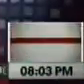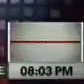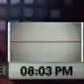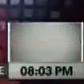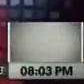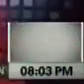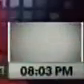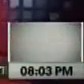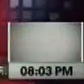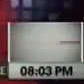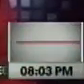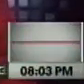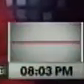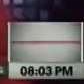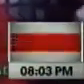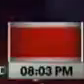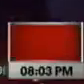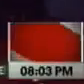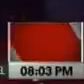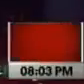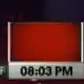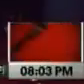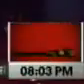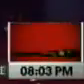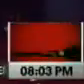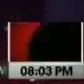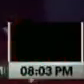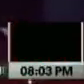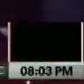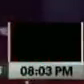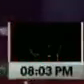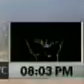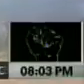rodando con